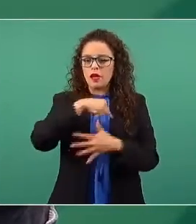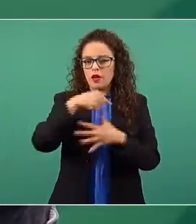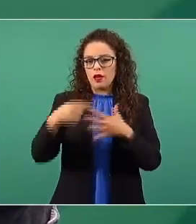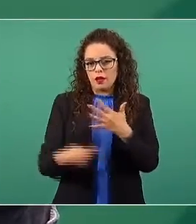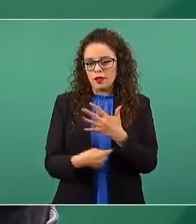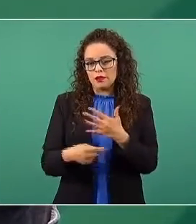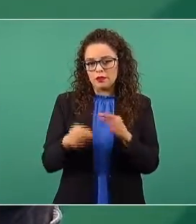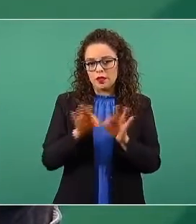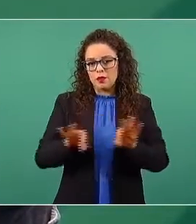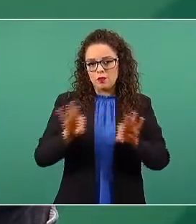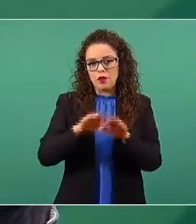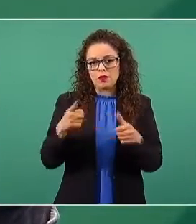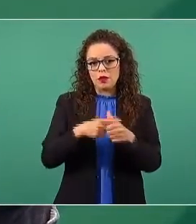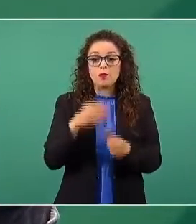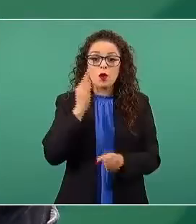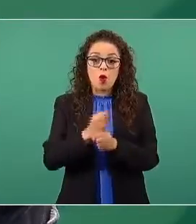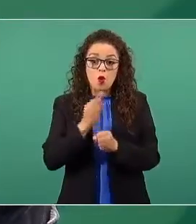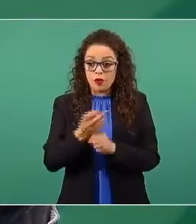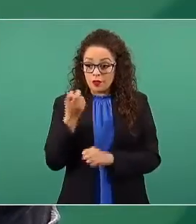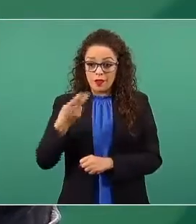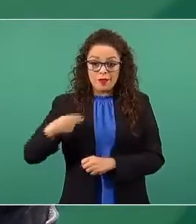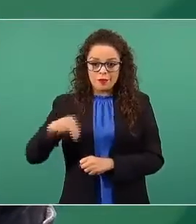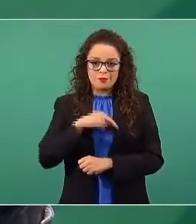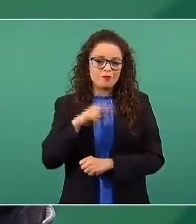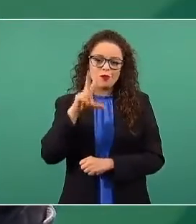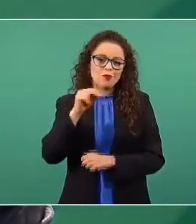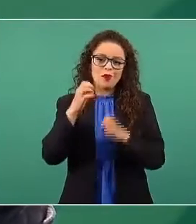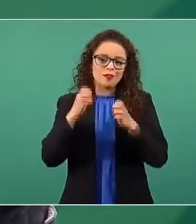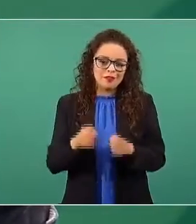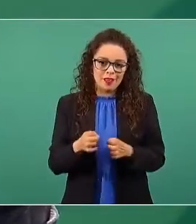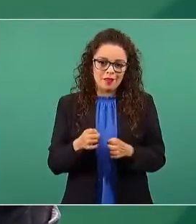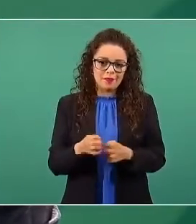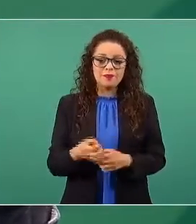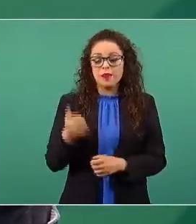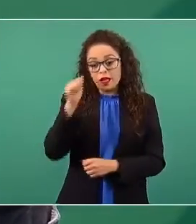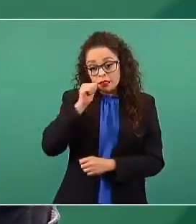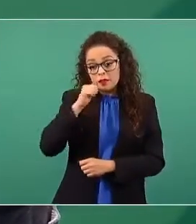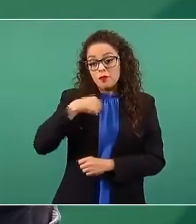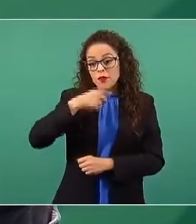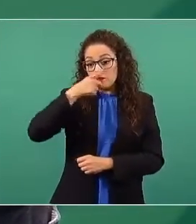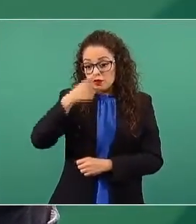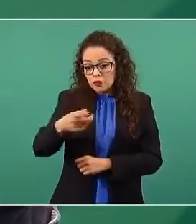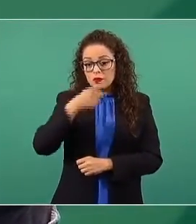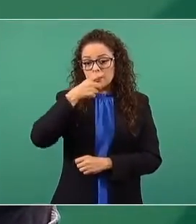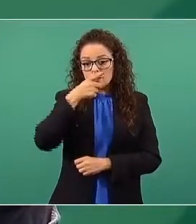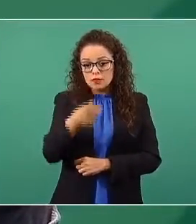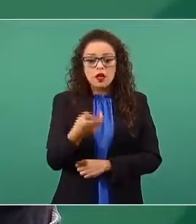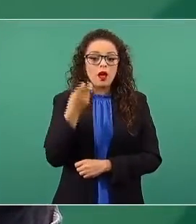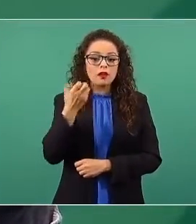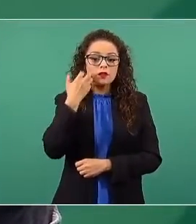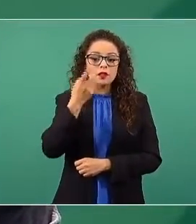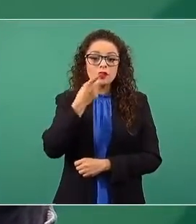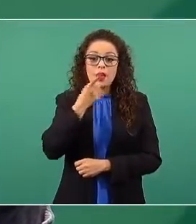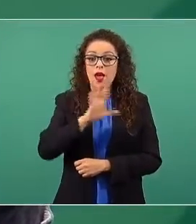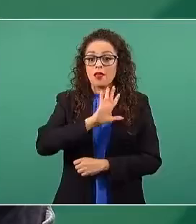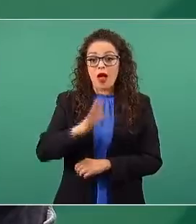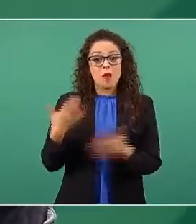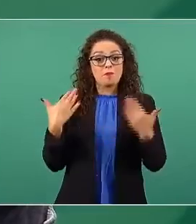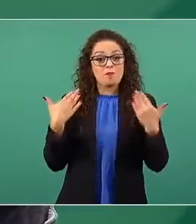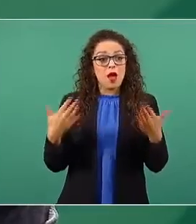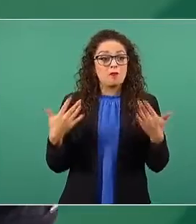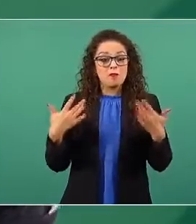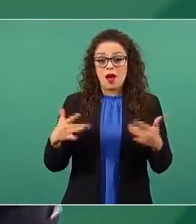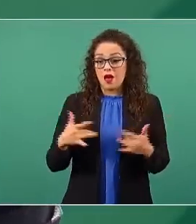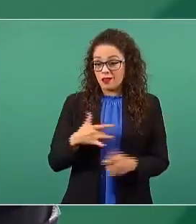en este momento no estemos en esa situación. Ahora, destacamos siempre que decimos esto, que eso no debe llevar a confiarnos, a suponer